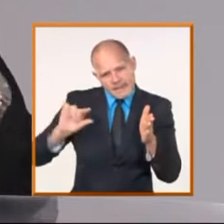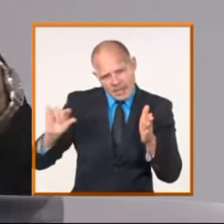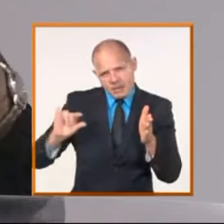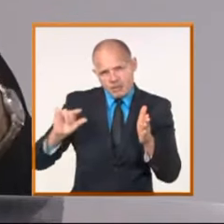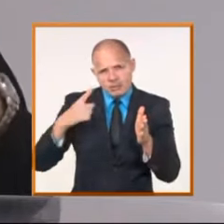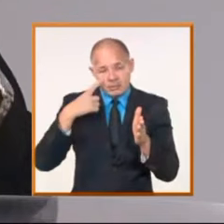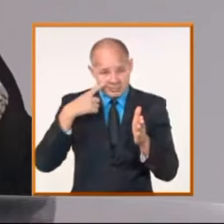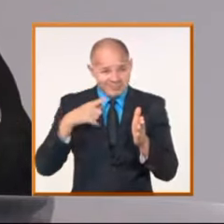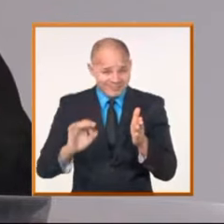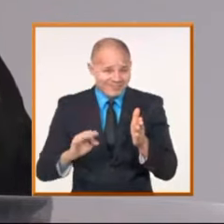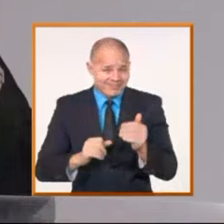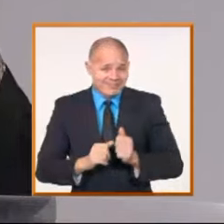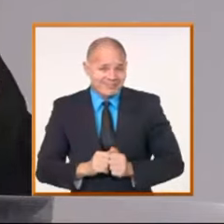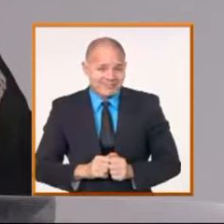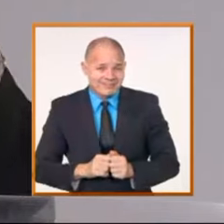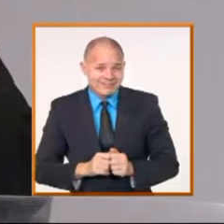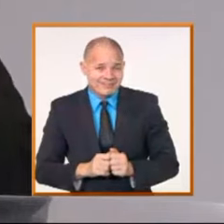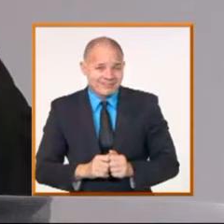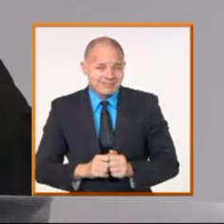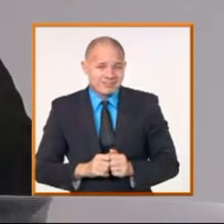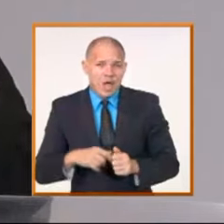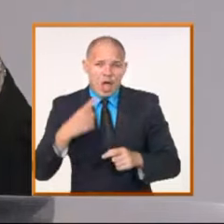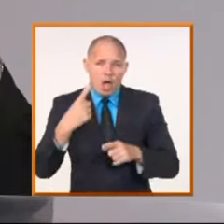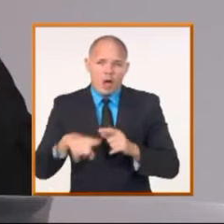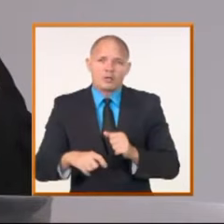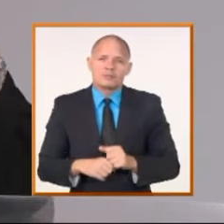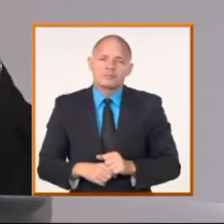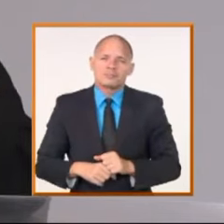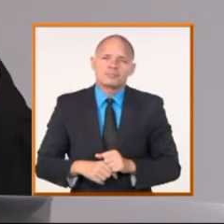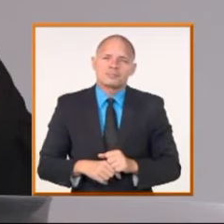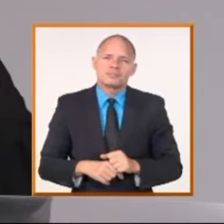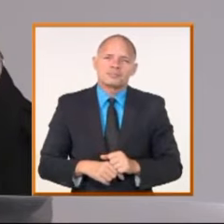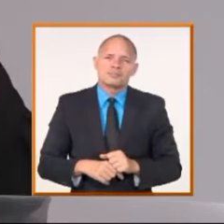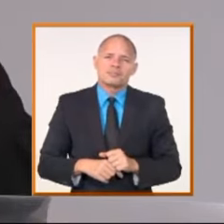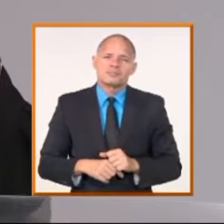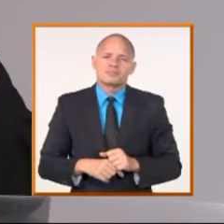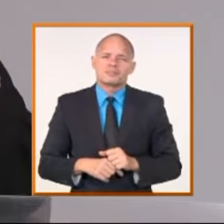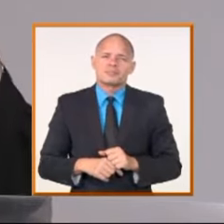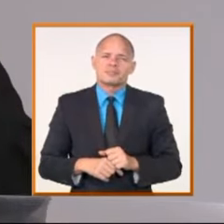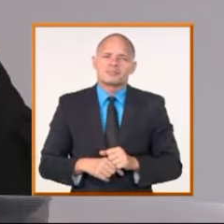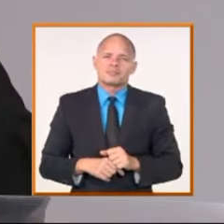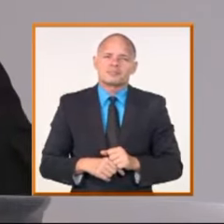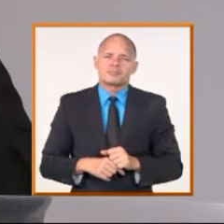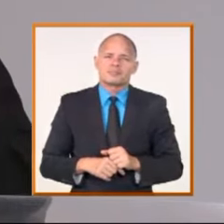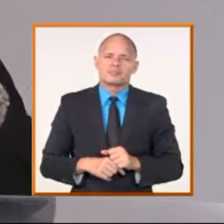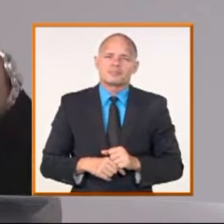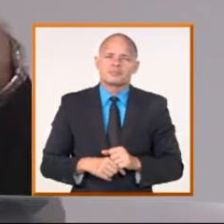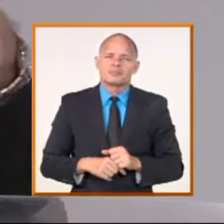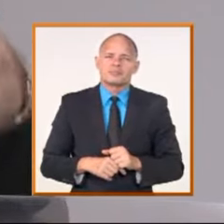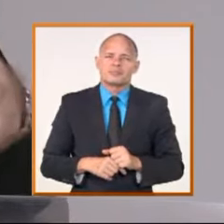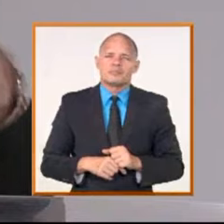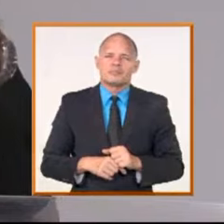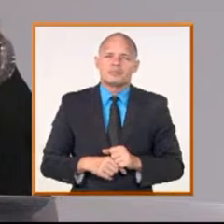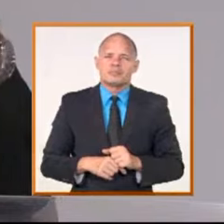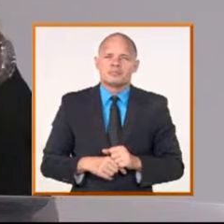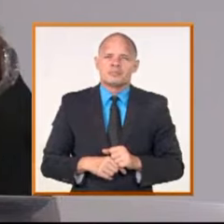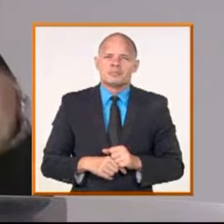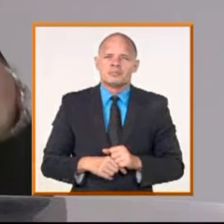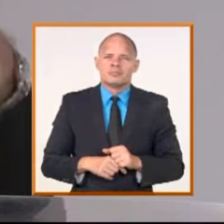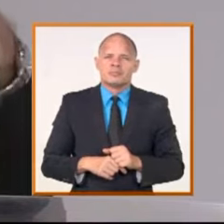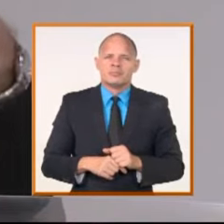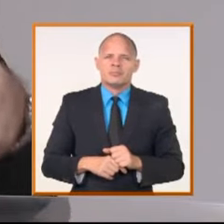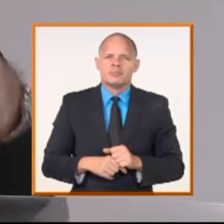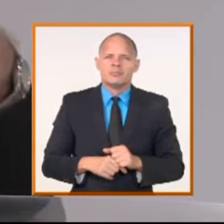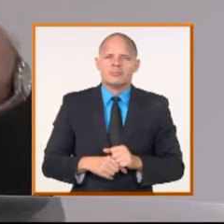hay un fenómeno en el cual las personas dejan de encontrar que ese empleo con esa calidad, en esas condiciones, sea